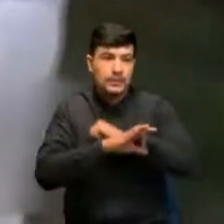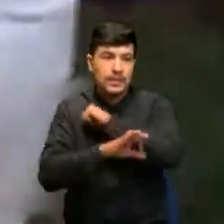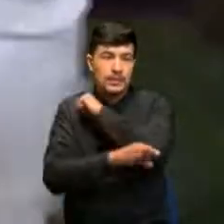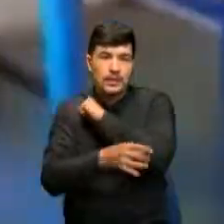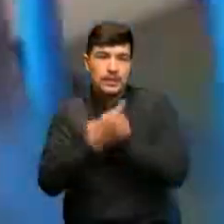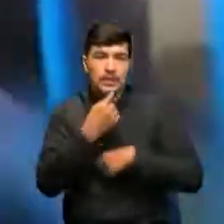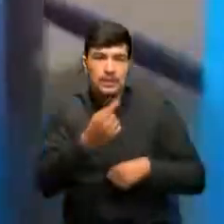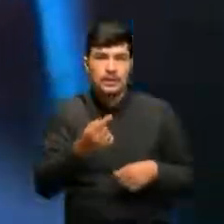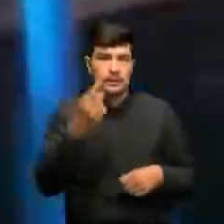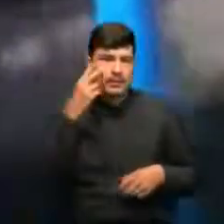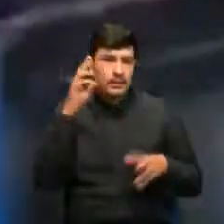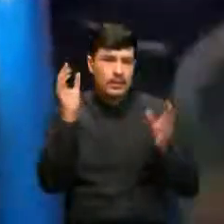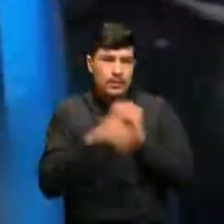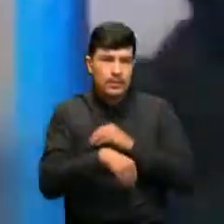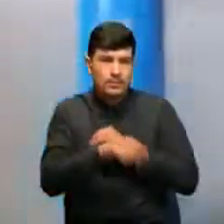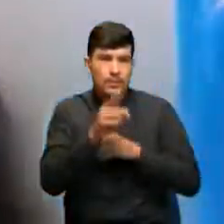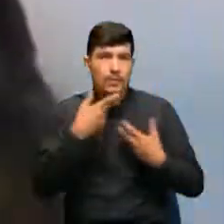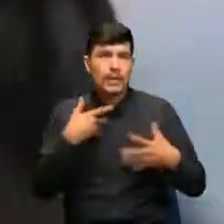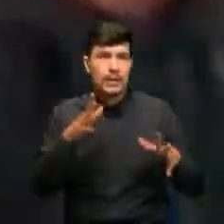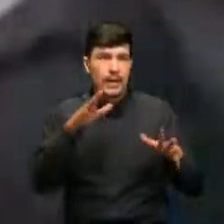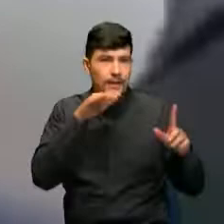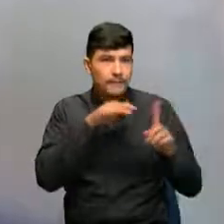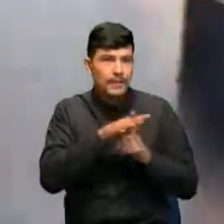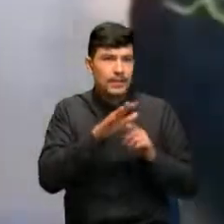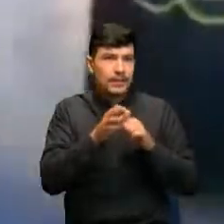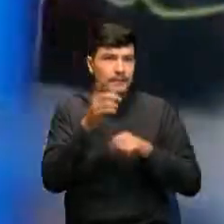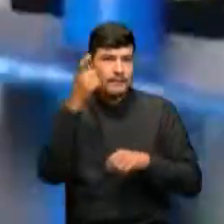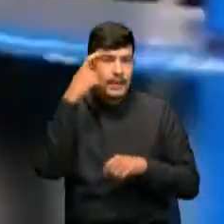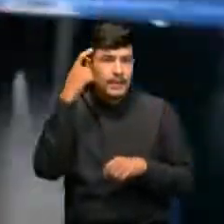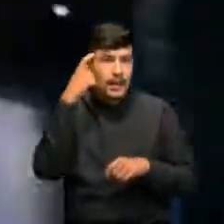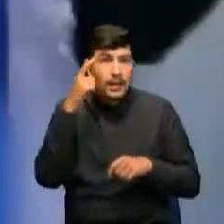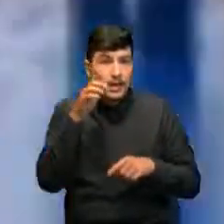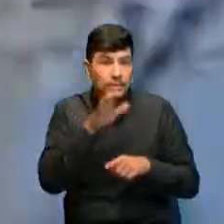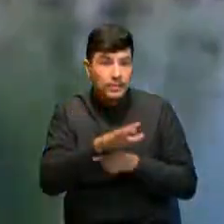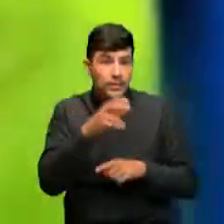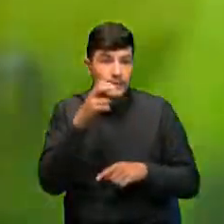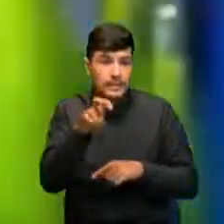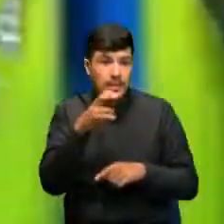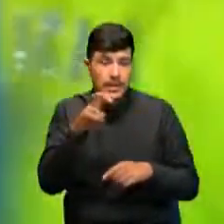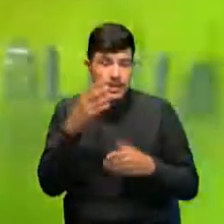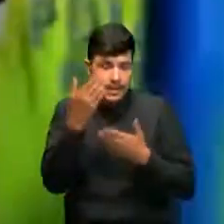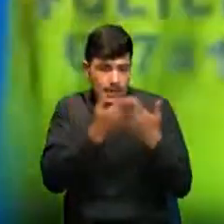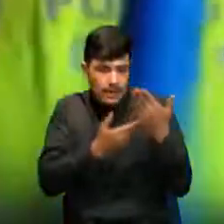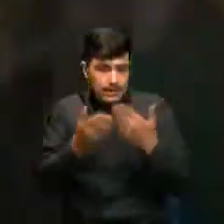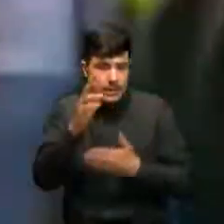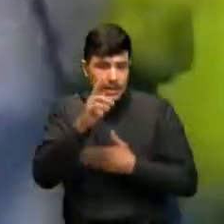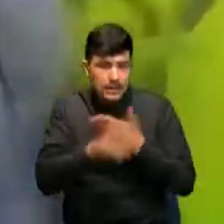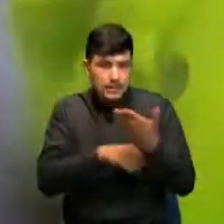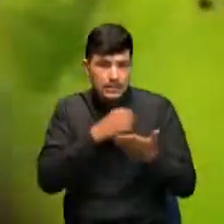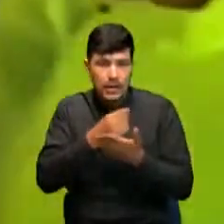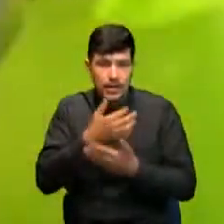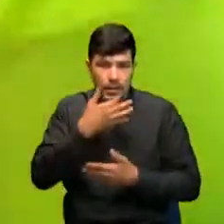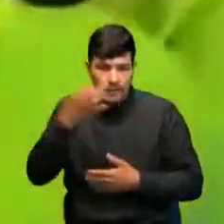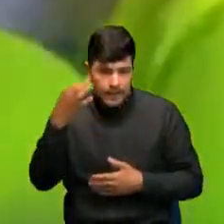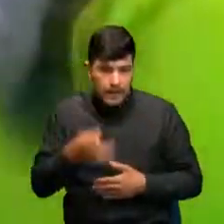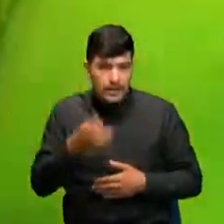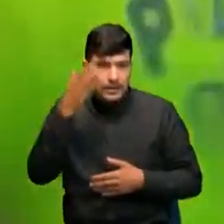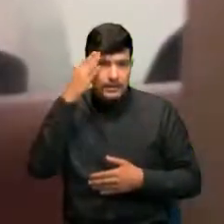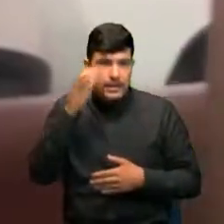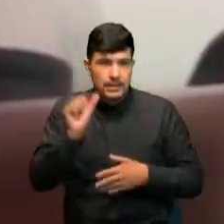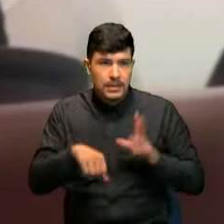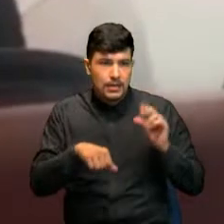de desvirtuarse cualquier alteración mental, la Fiscalía tomará estos resultados para reafirmar su afirmación